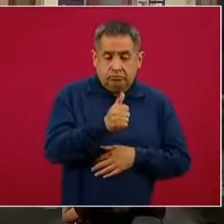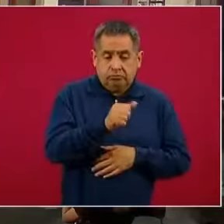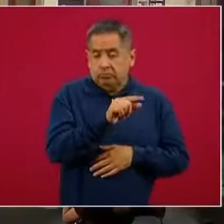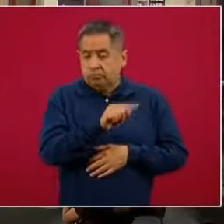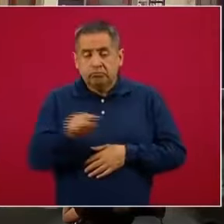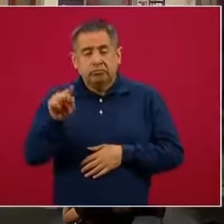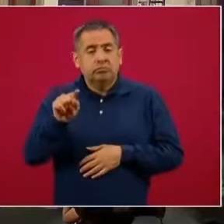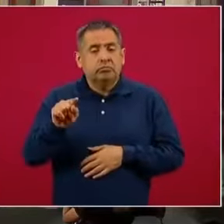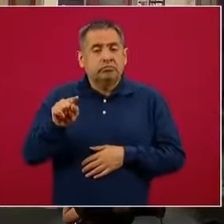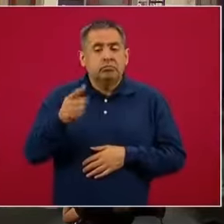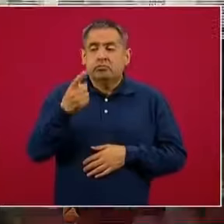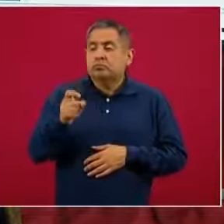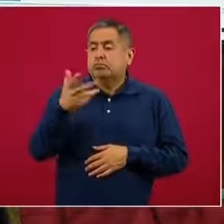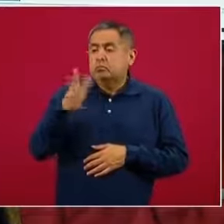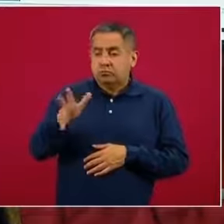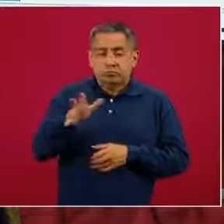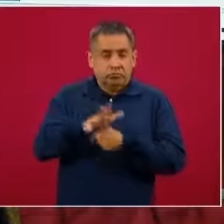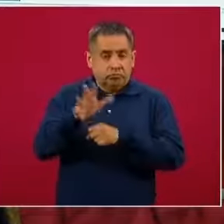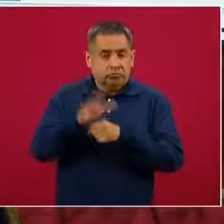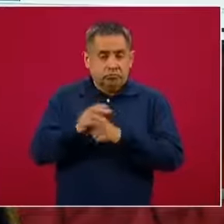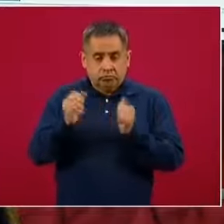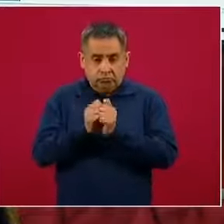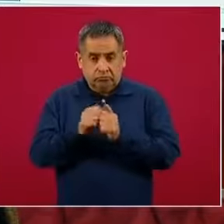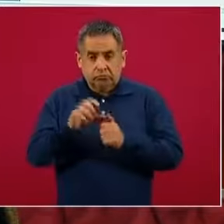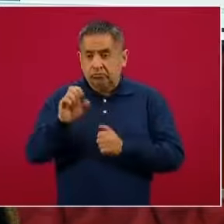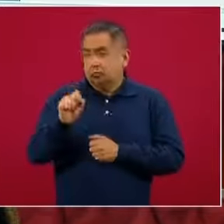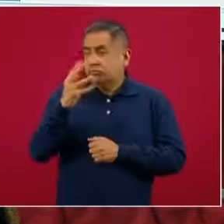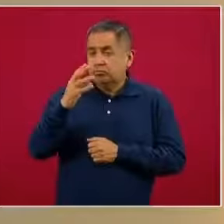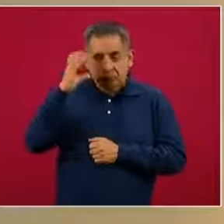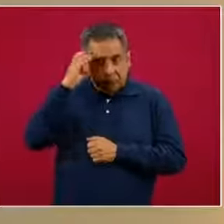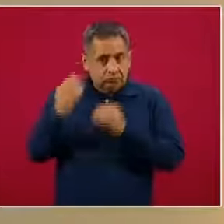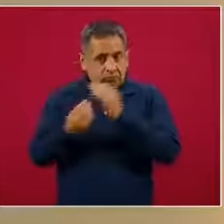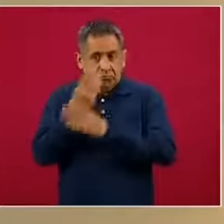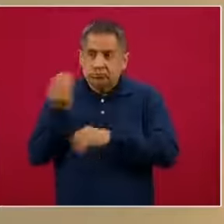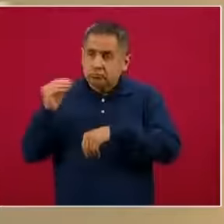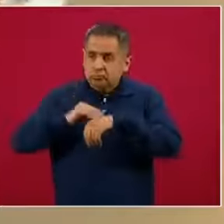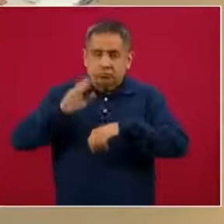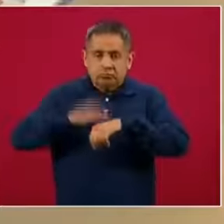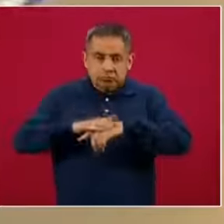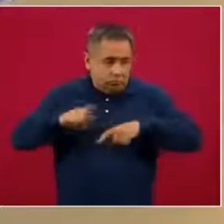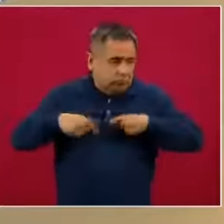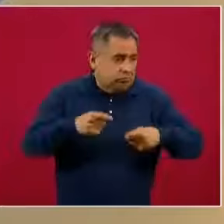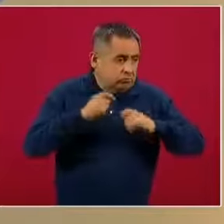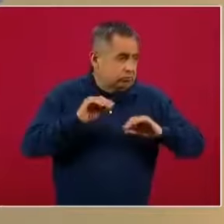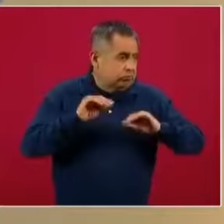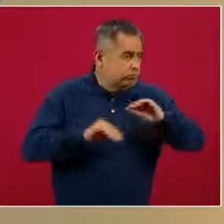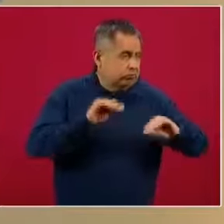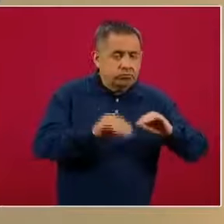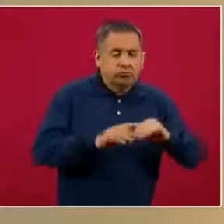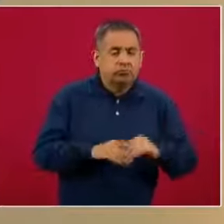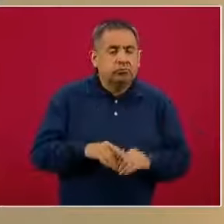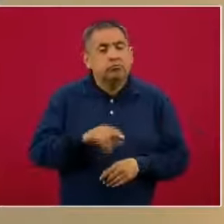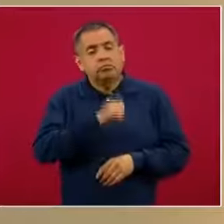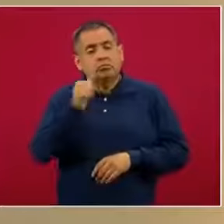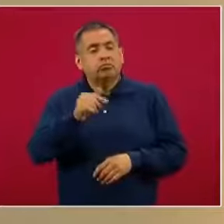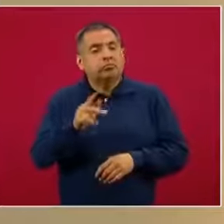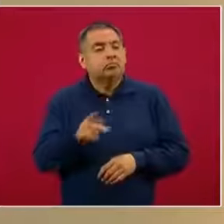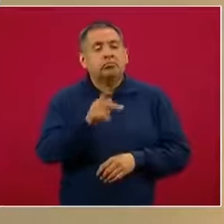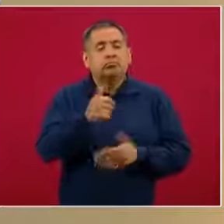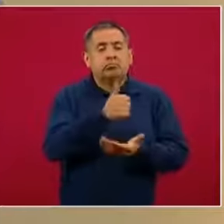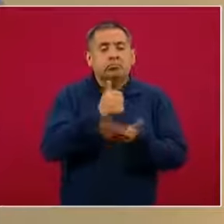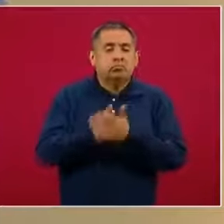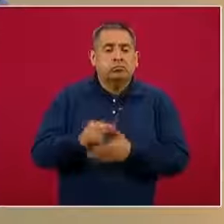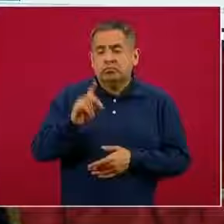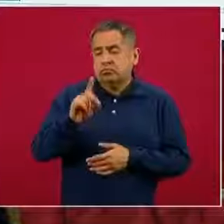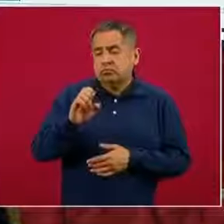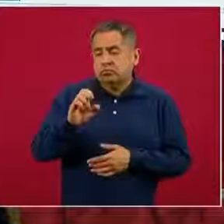a estas 110 con 64 camas adicionales. El de Delicias también,